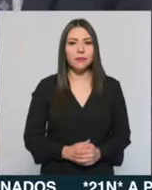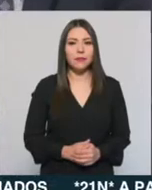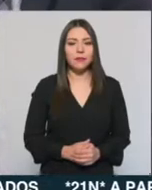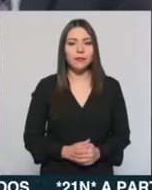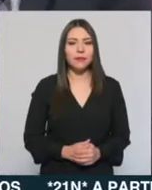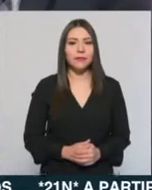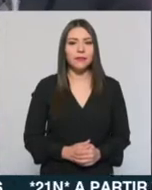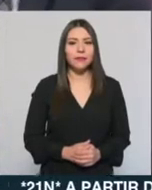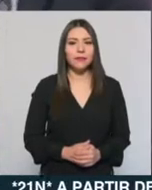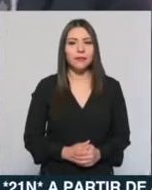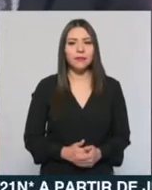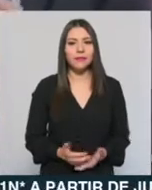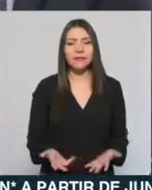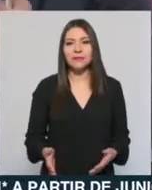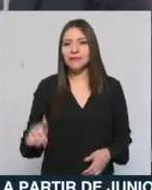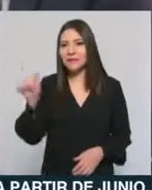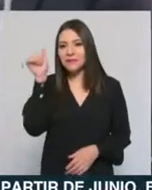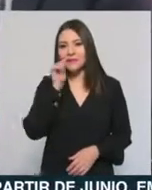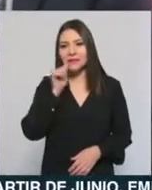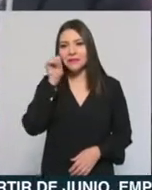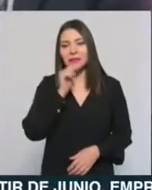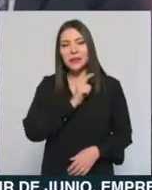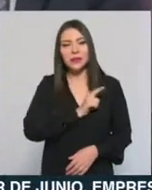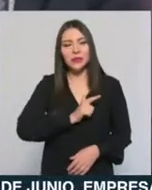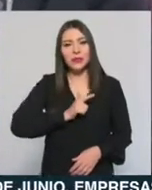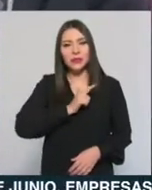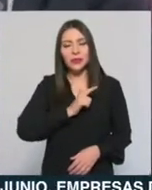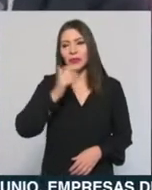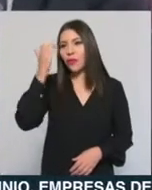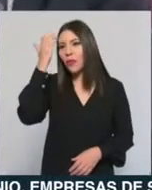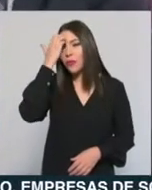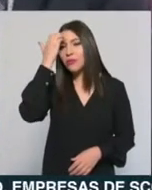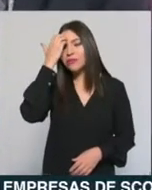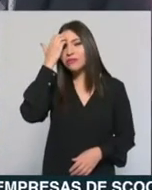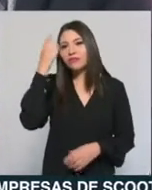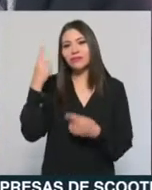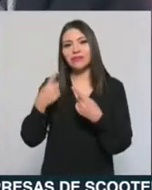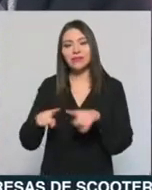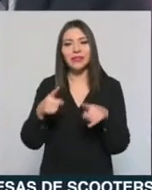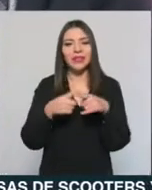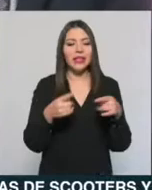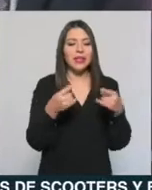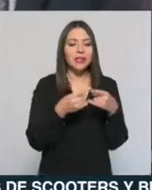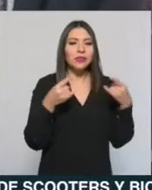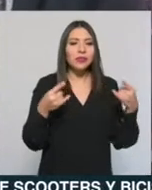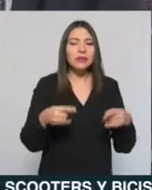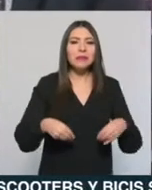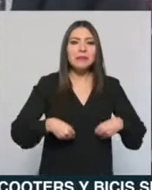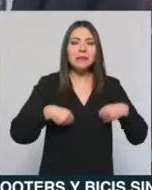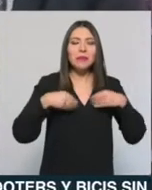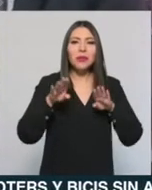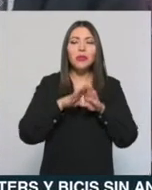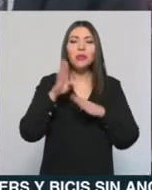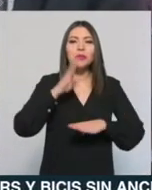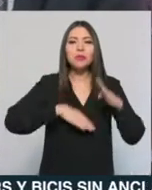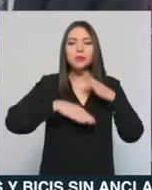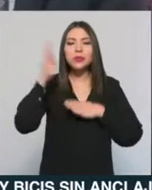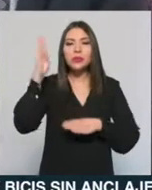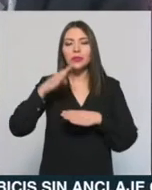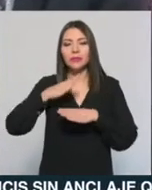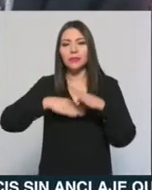Bueno, siempre es un disfrute, siempre es un placer conocer diferentes historias de éxito, diferentes historias